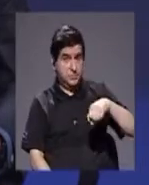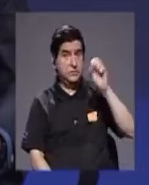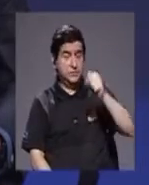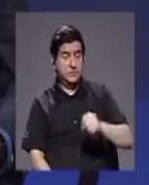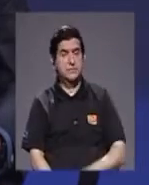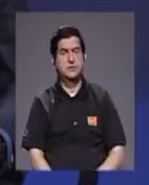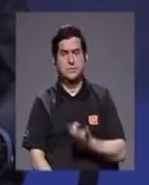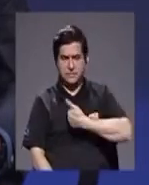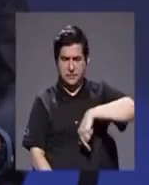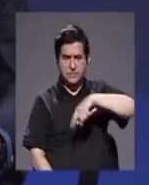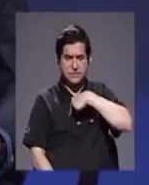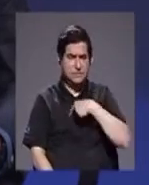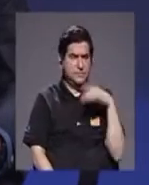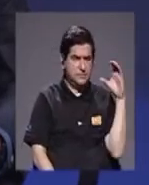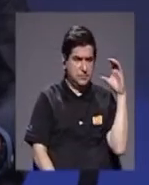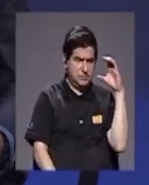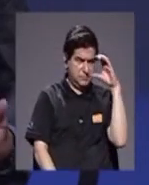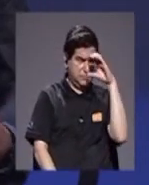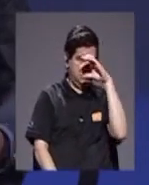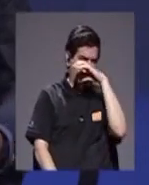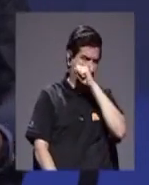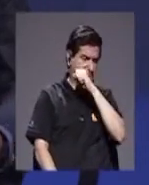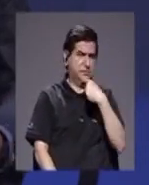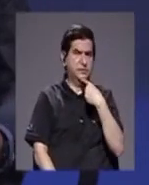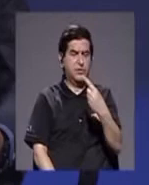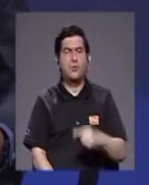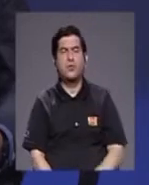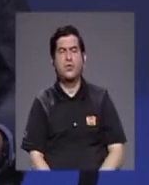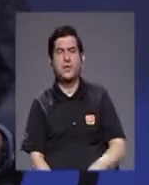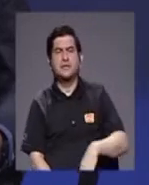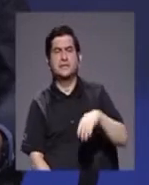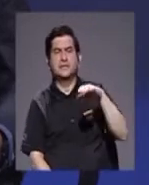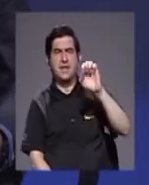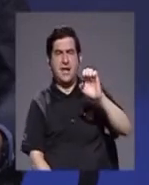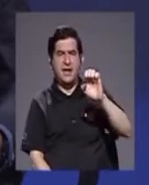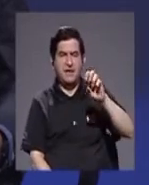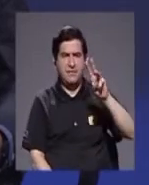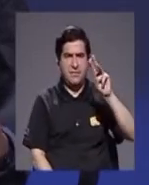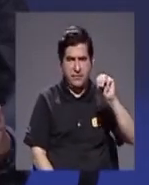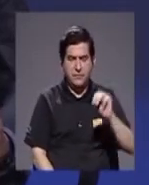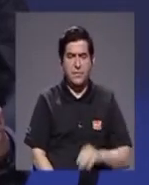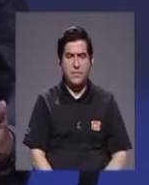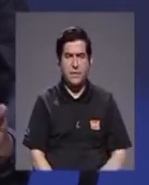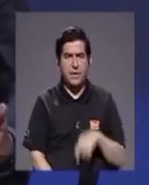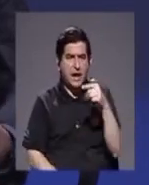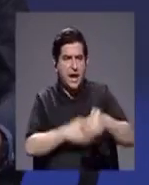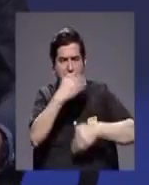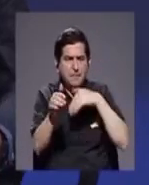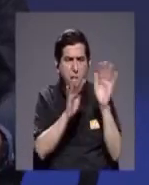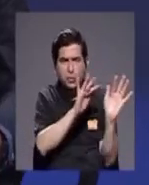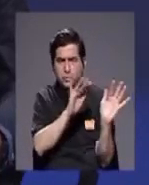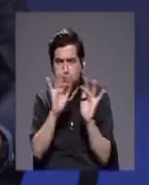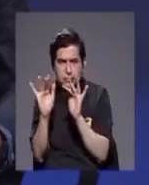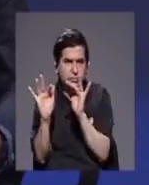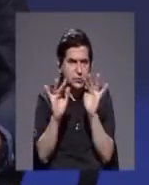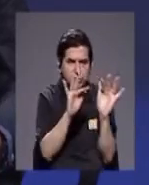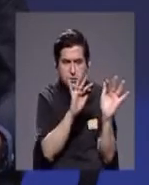habíamos visto, como dice Efraín, ciertas tendencias hacia la